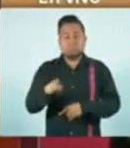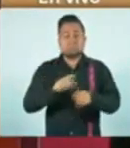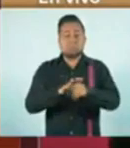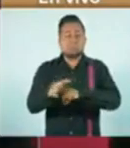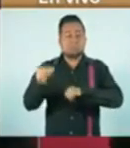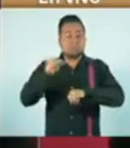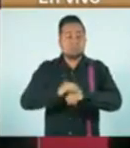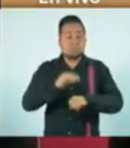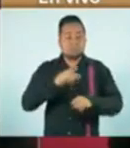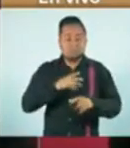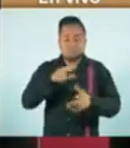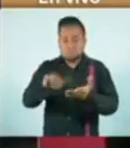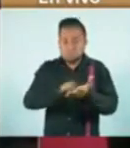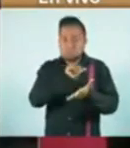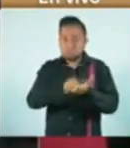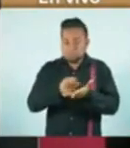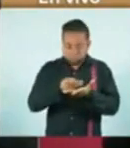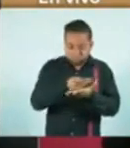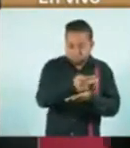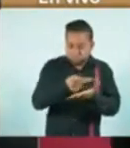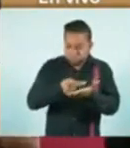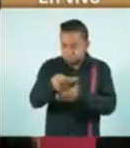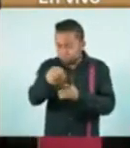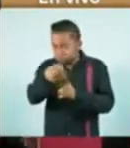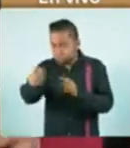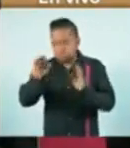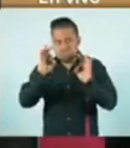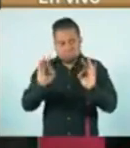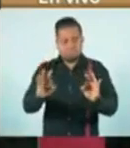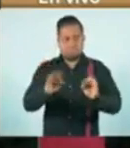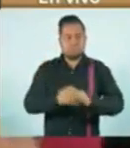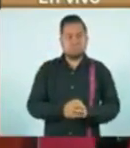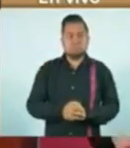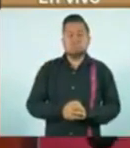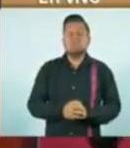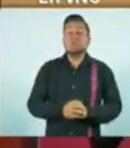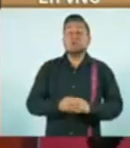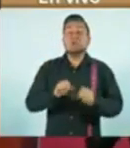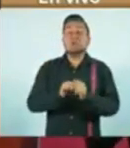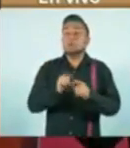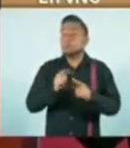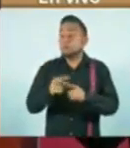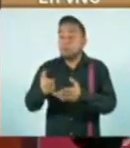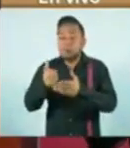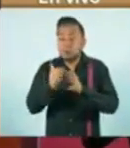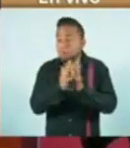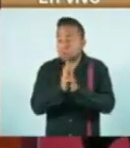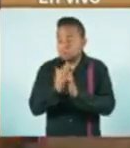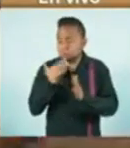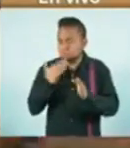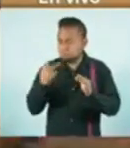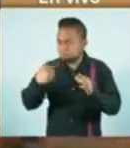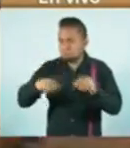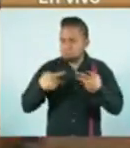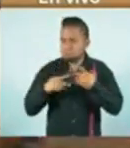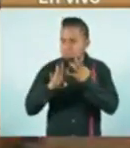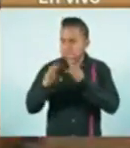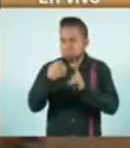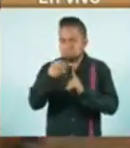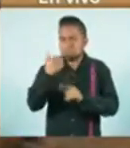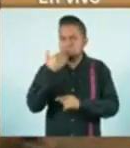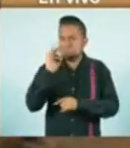cabo una regularización y se ha hecho con la participación de la gente muy bien.